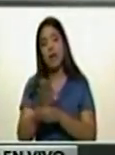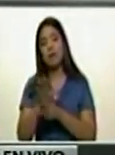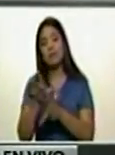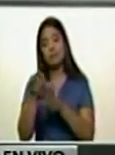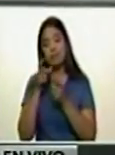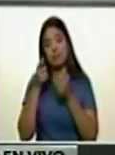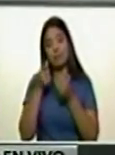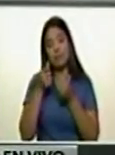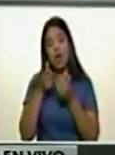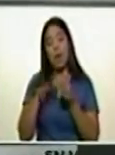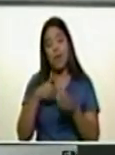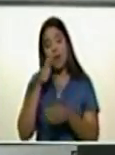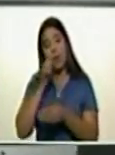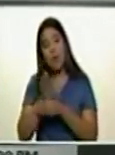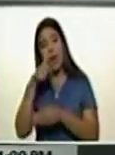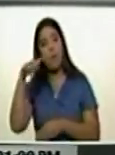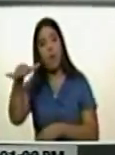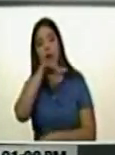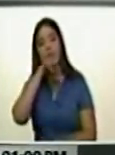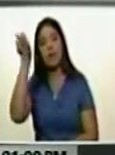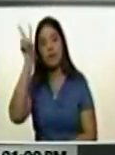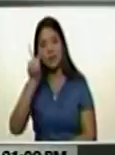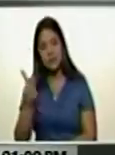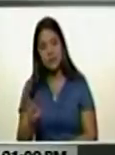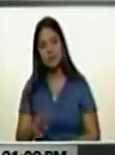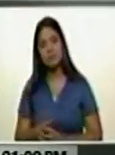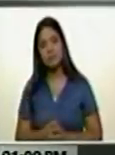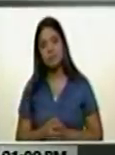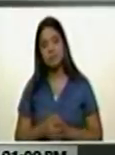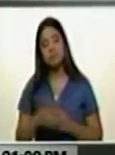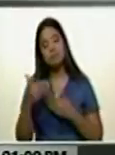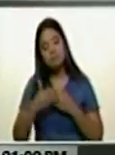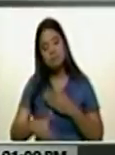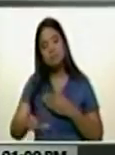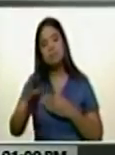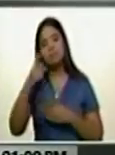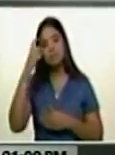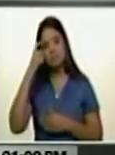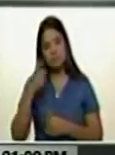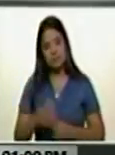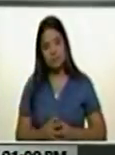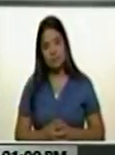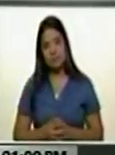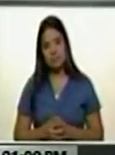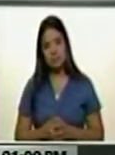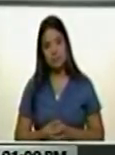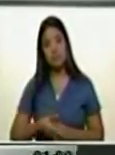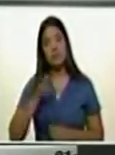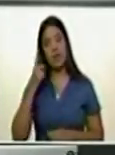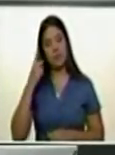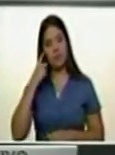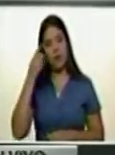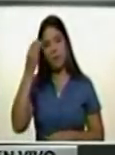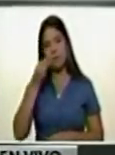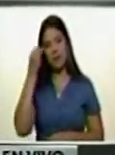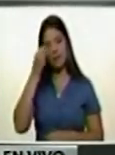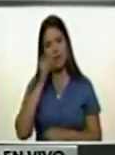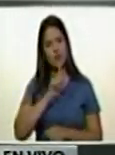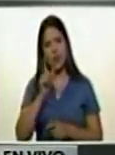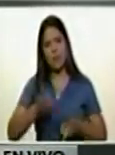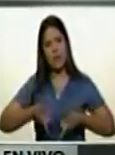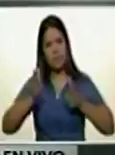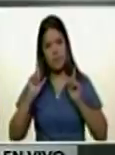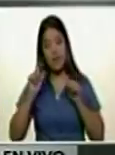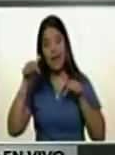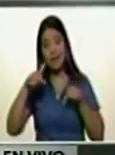ingreso, para proteger al pueblo de Venezuela en los próximos días. Ahí tenemos que reflexionar e impedir